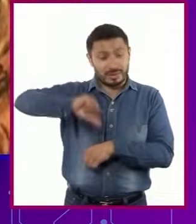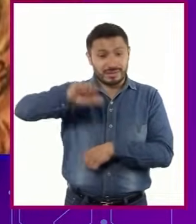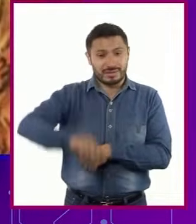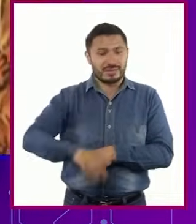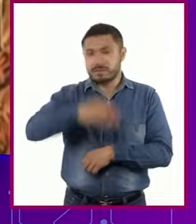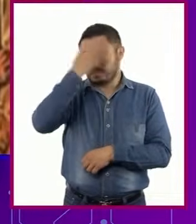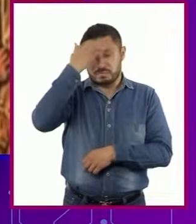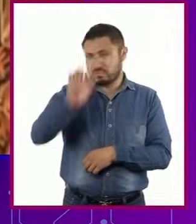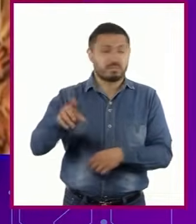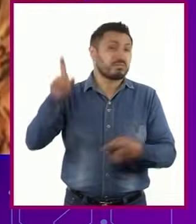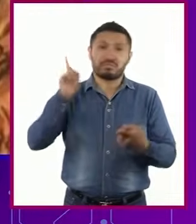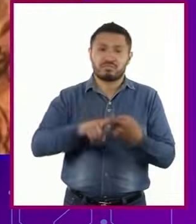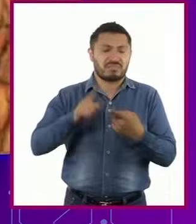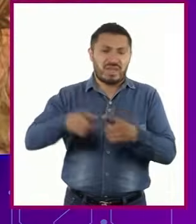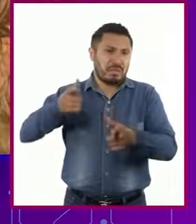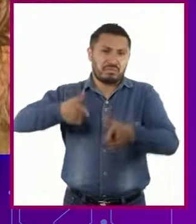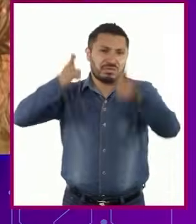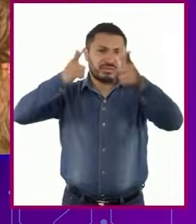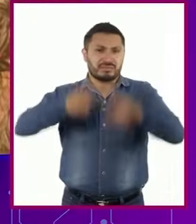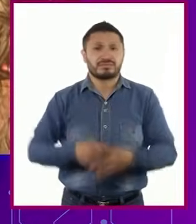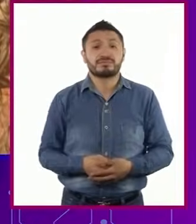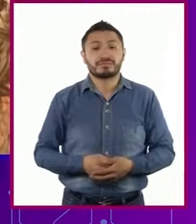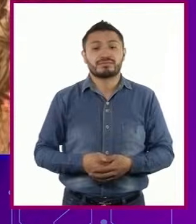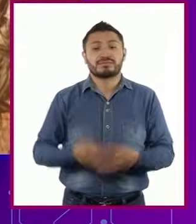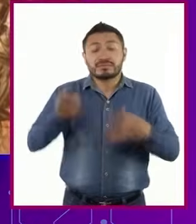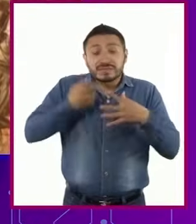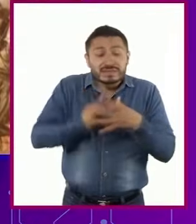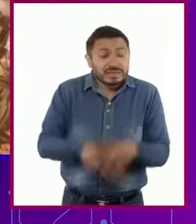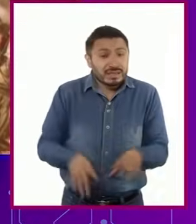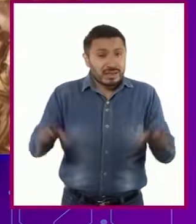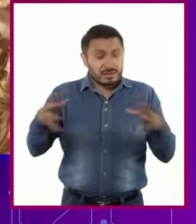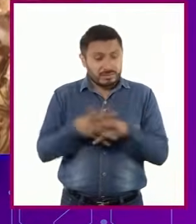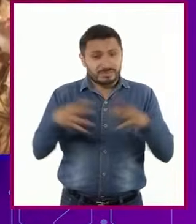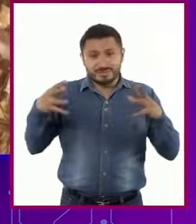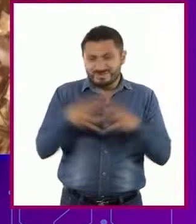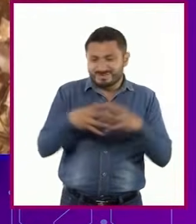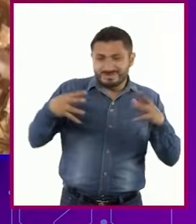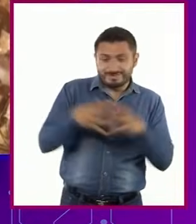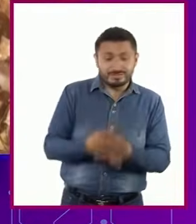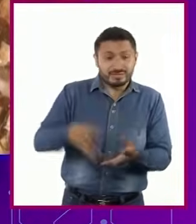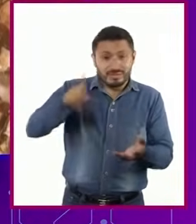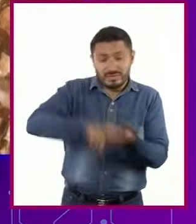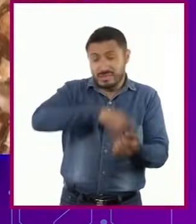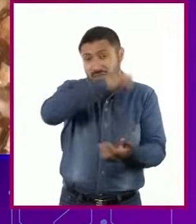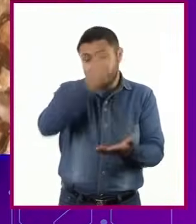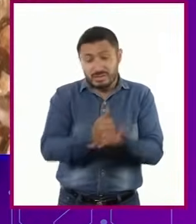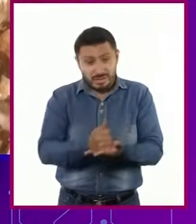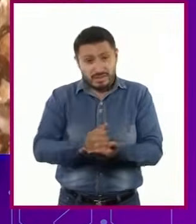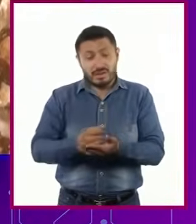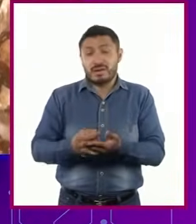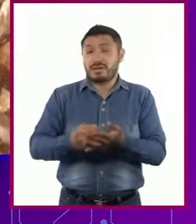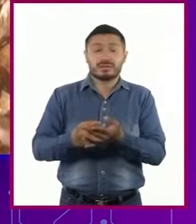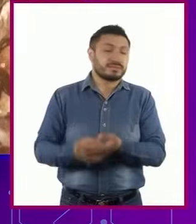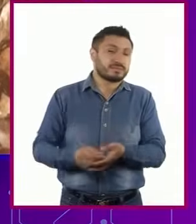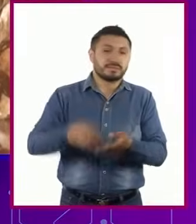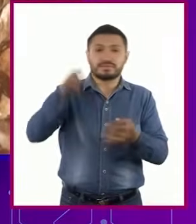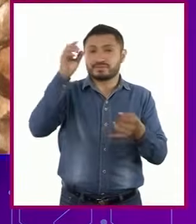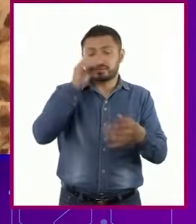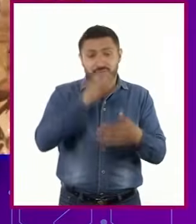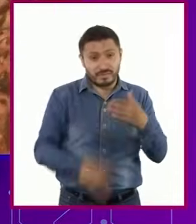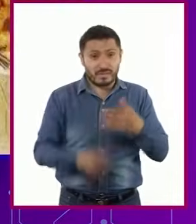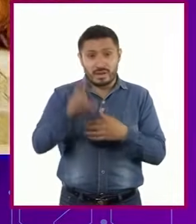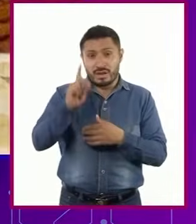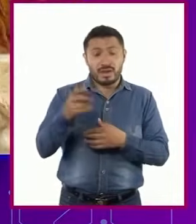desconoce quiénes lo asesinaron. Iniciaron una serie de batallas al interior de la ciudad, que culminaron el 30 de